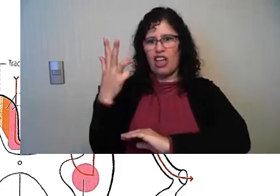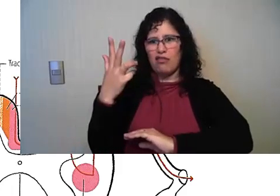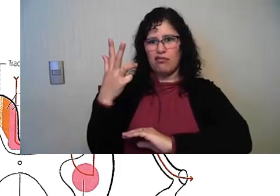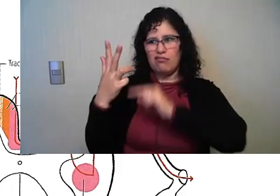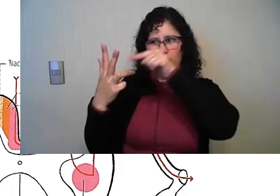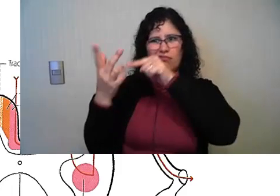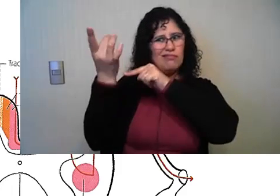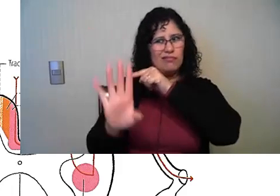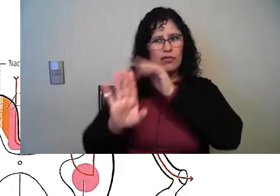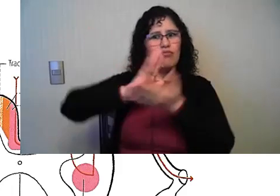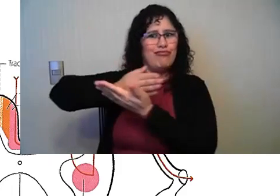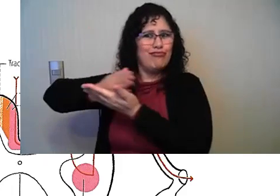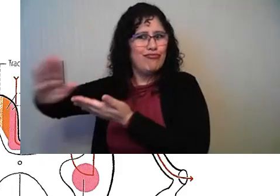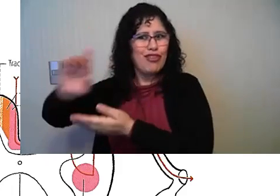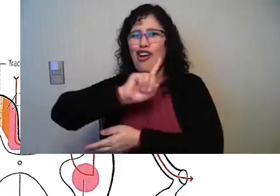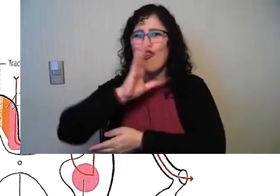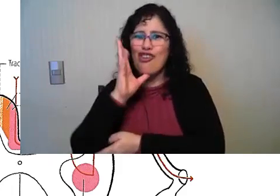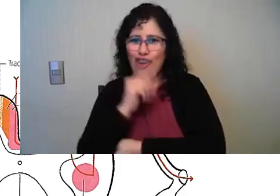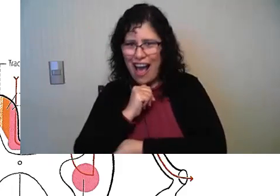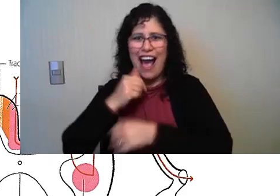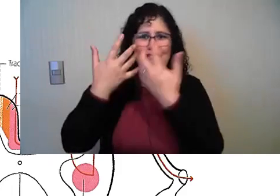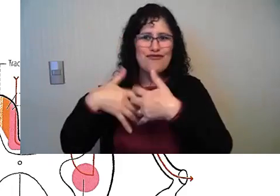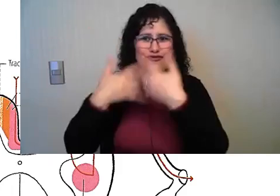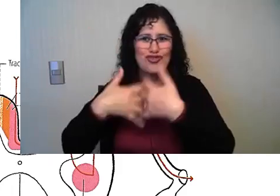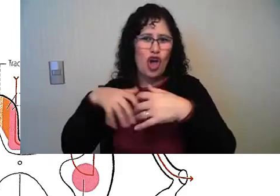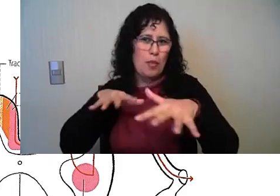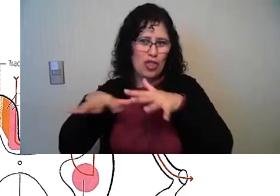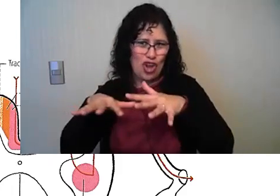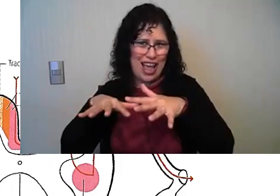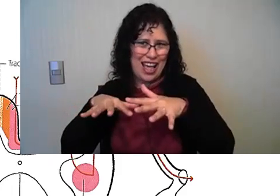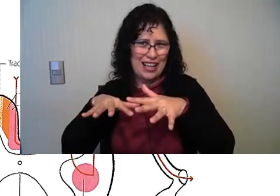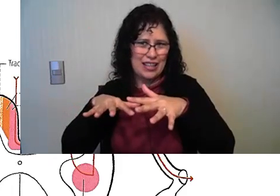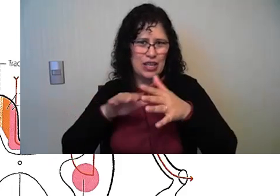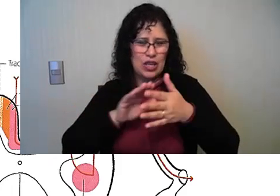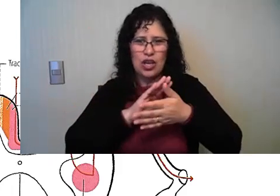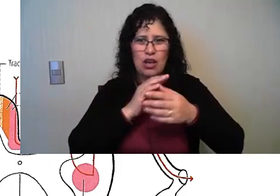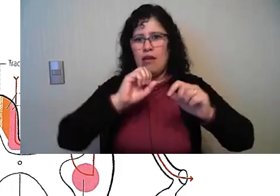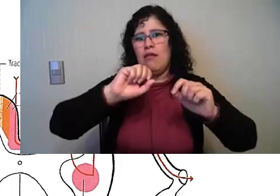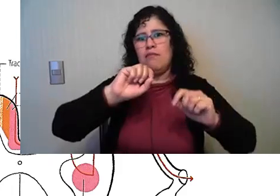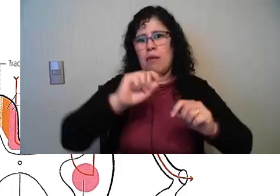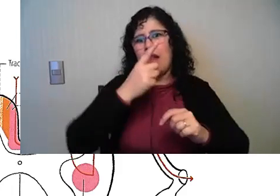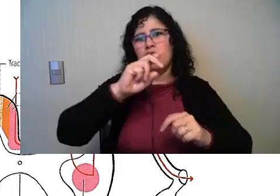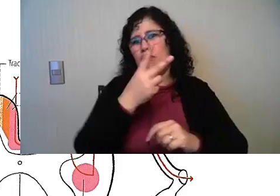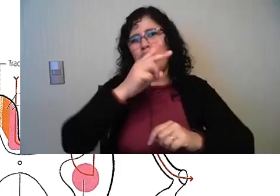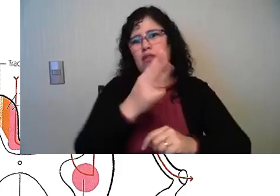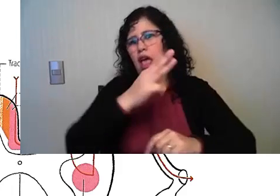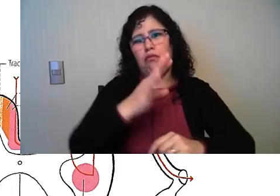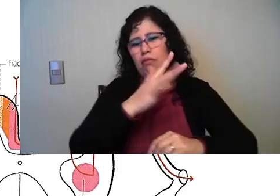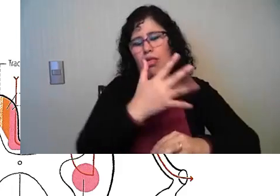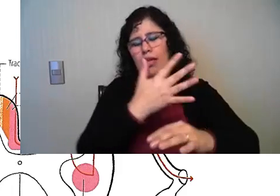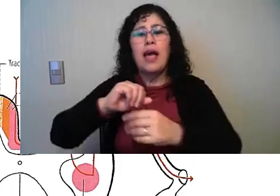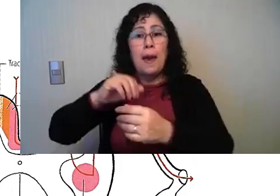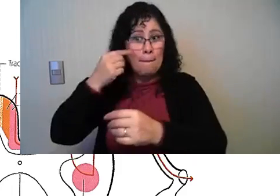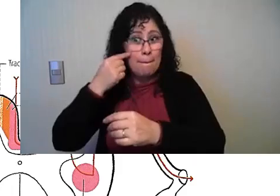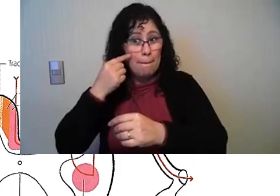el octavo. Y recuerden que estamos hablando del tercero en adelante, ¿ya? No hemos incluido ni el primero ni el segundo, porque no